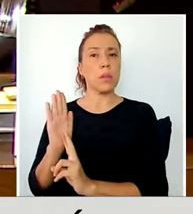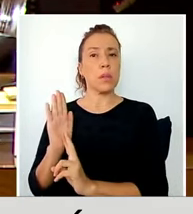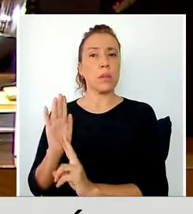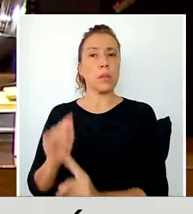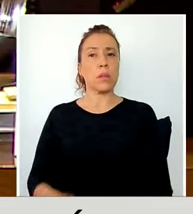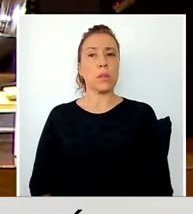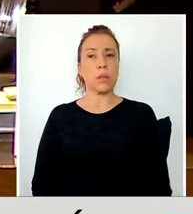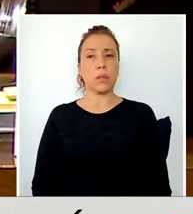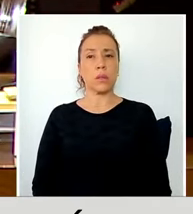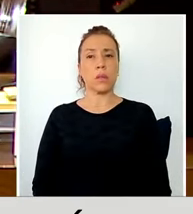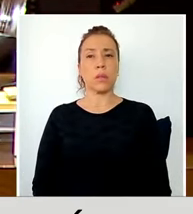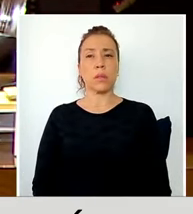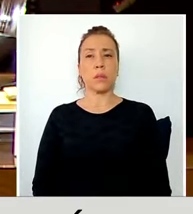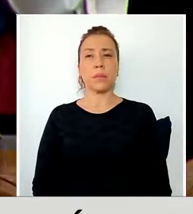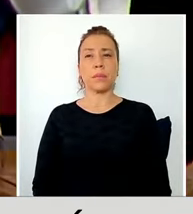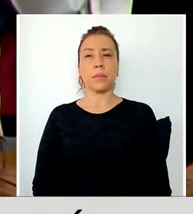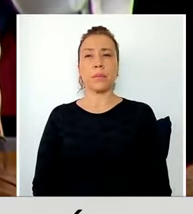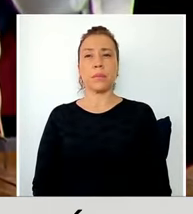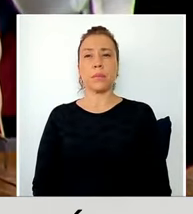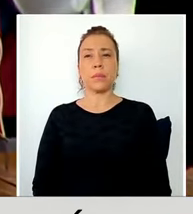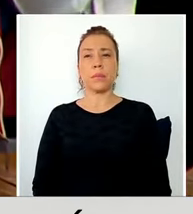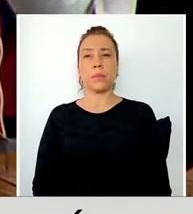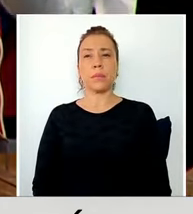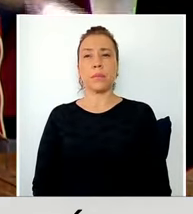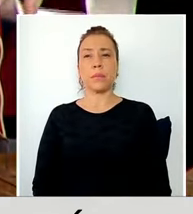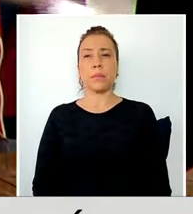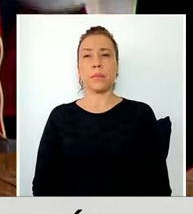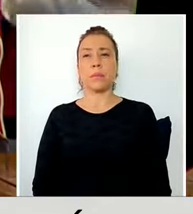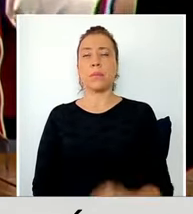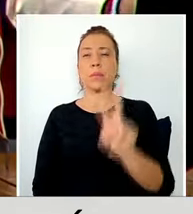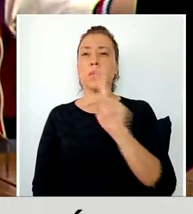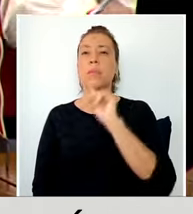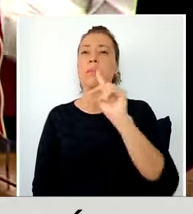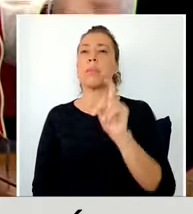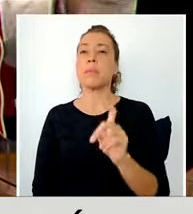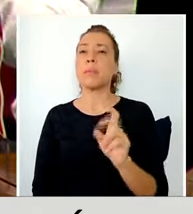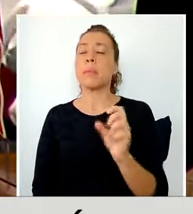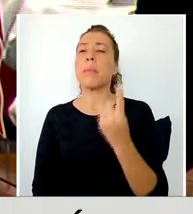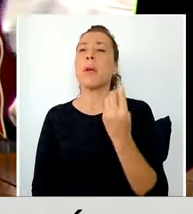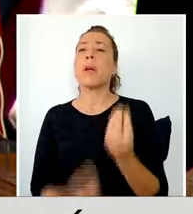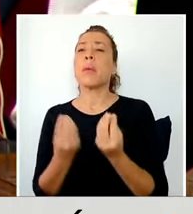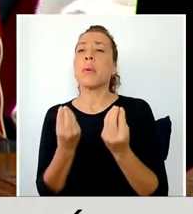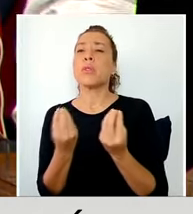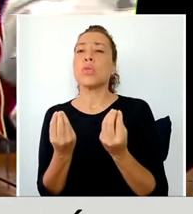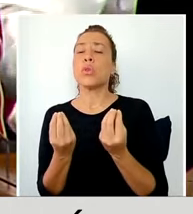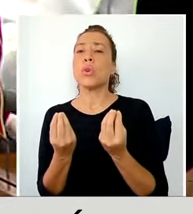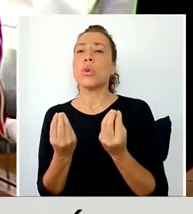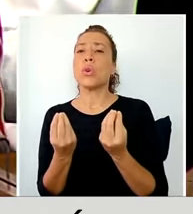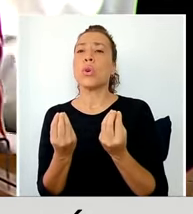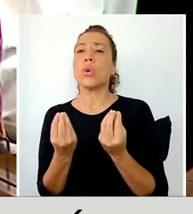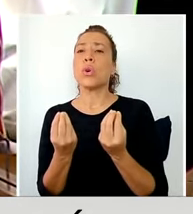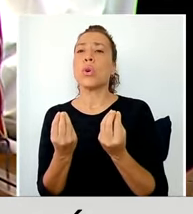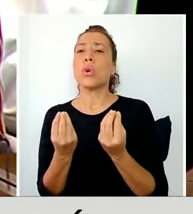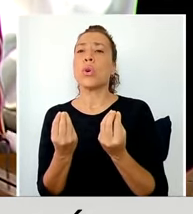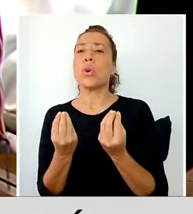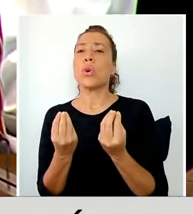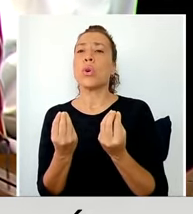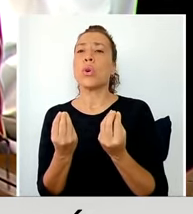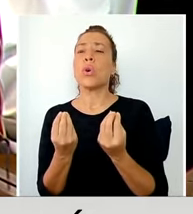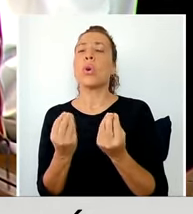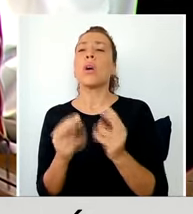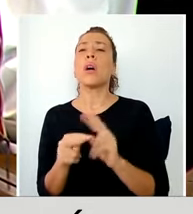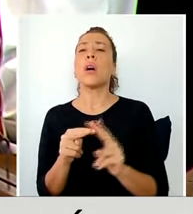Gracias presidente dos preguntas la primera en qué quedó el lo que se estaba implementando de